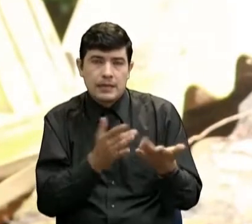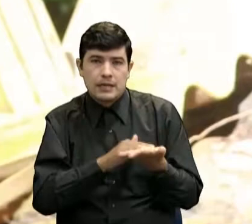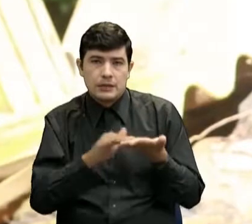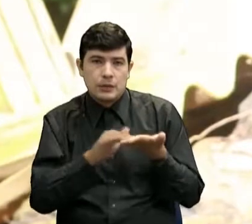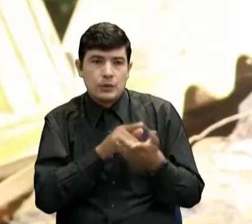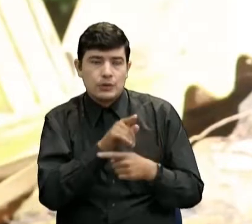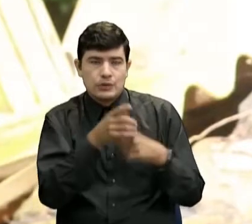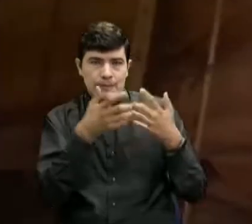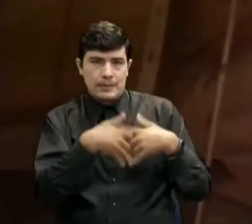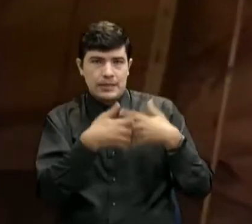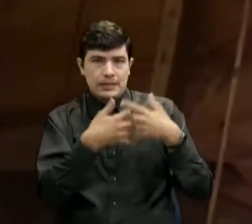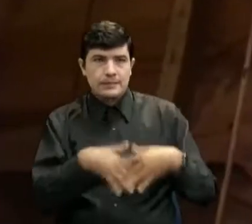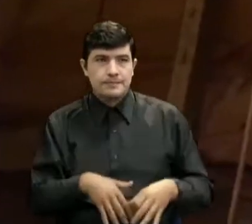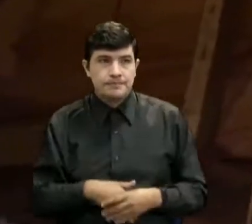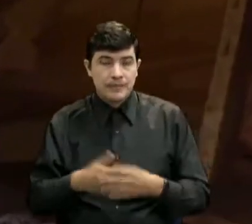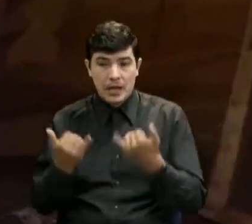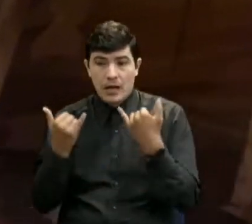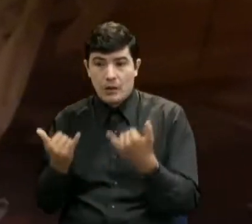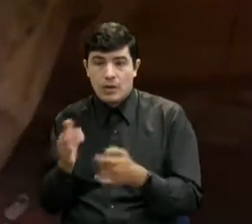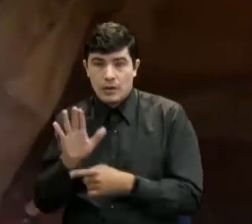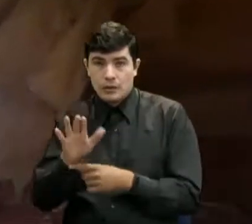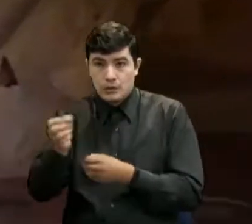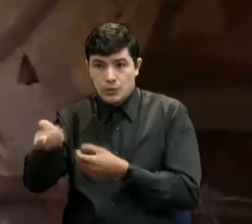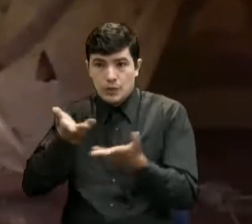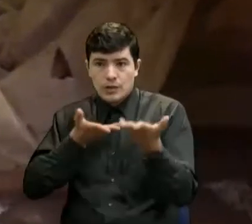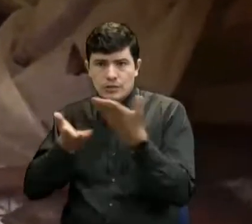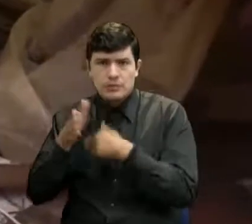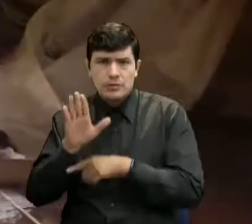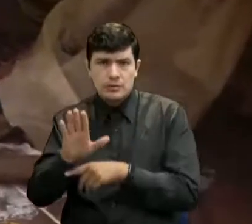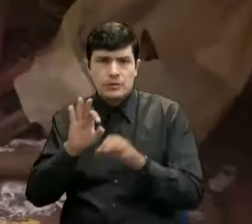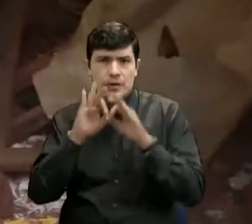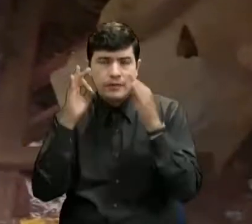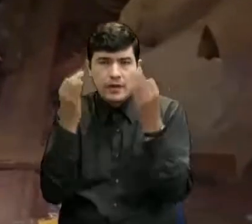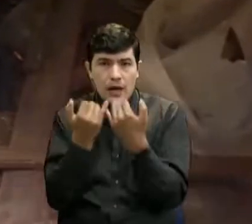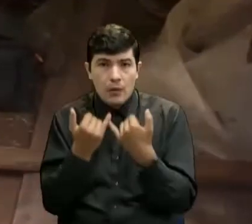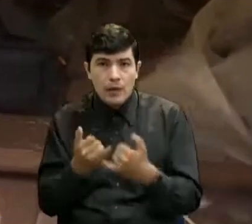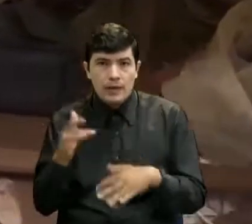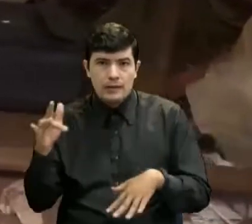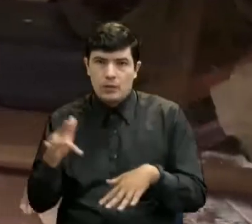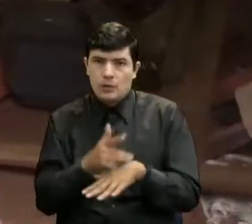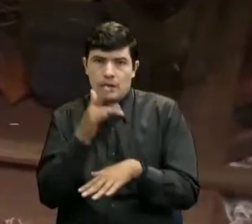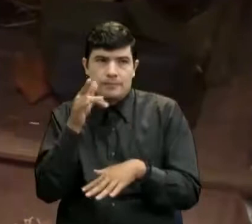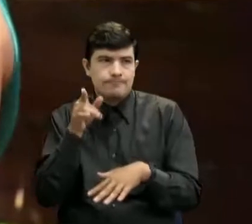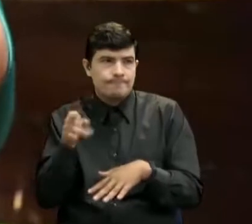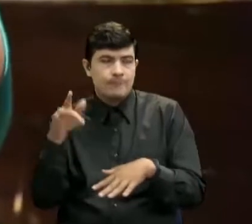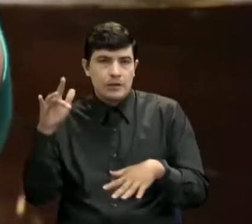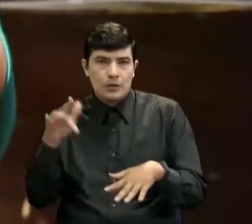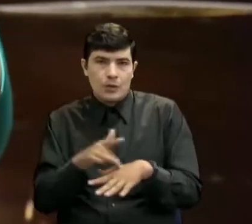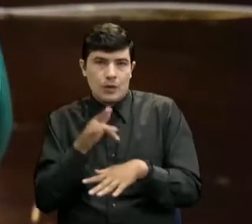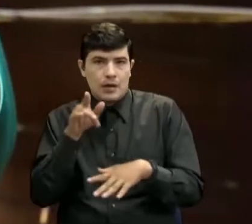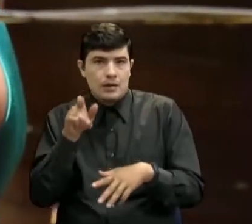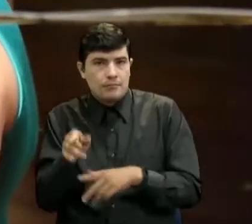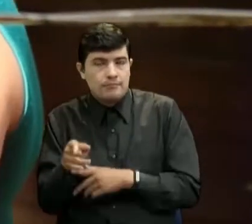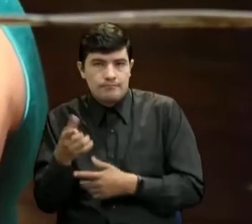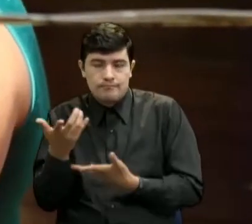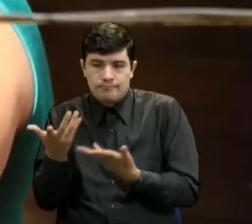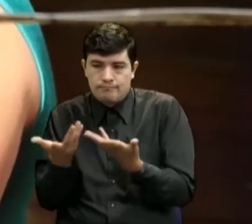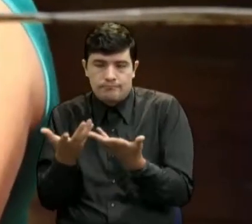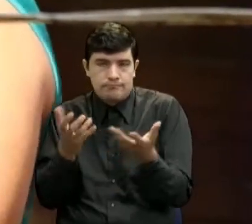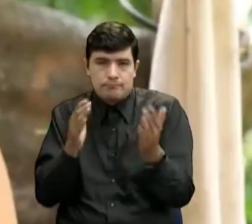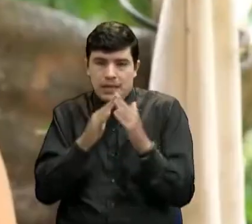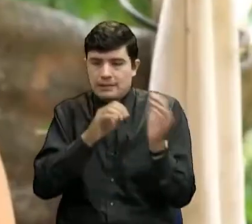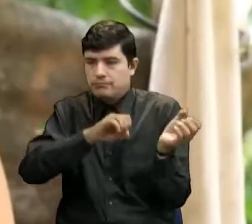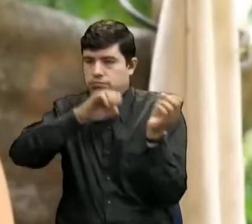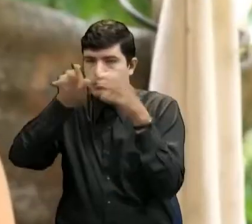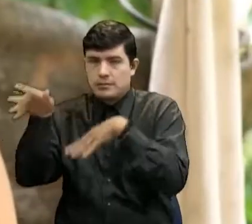empresa correspondiente en estas condiciones se encuentra una familia quien le tocó mudarse debió la gravedad en la que se encuentra la vivienda se